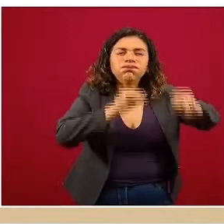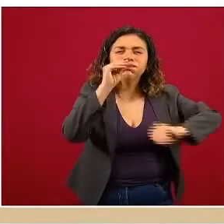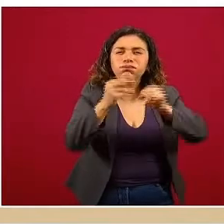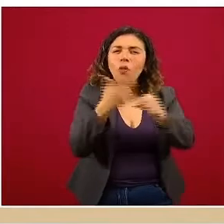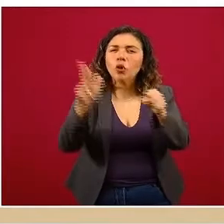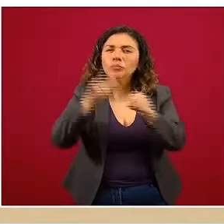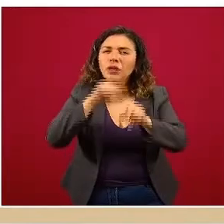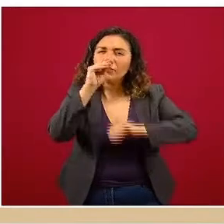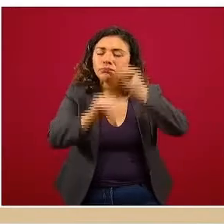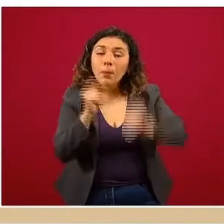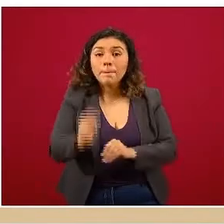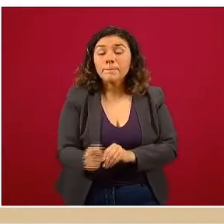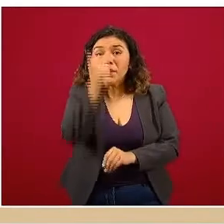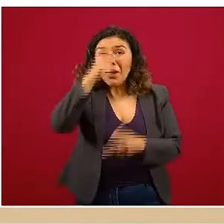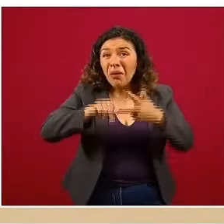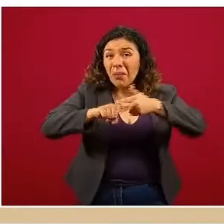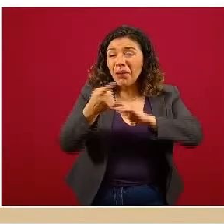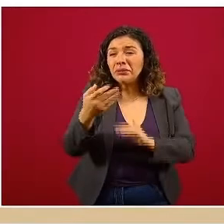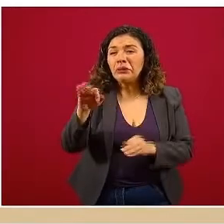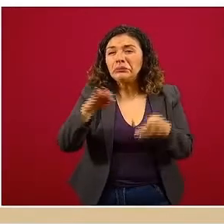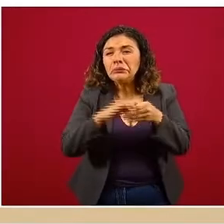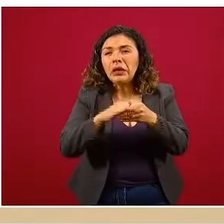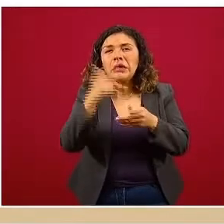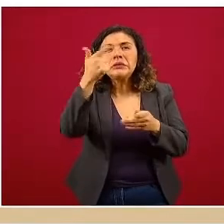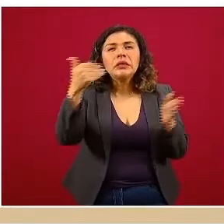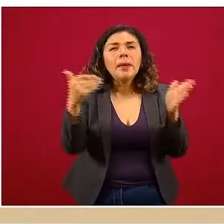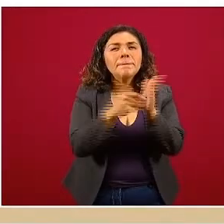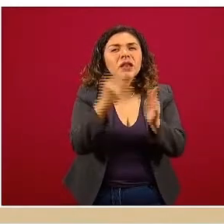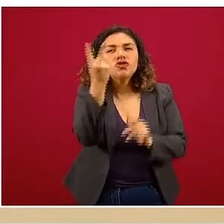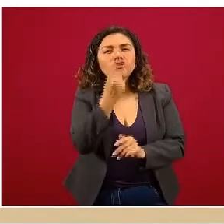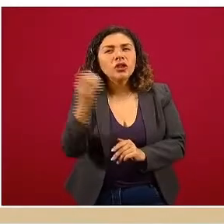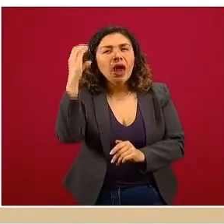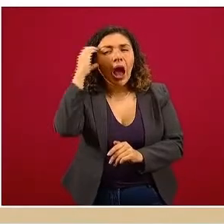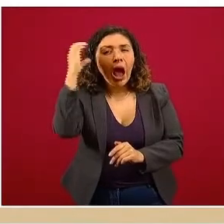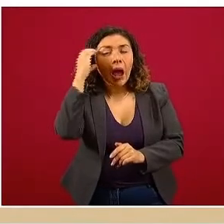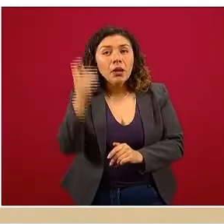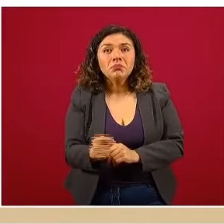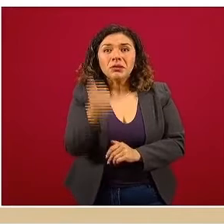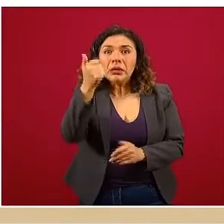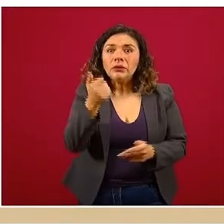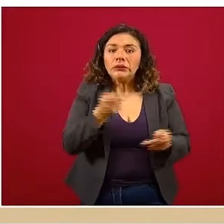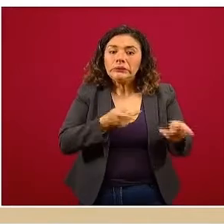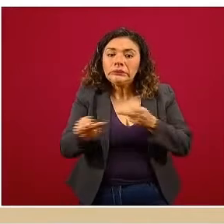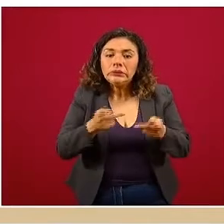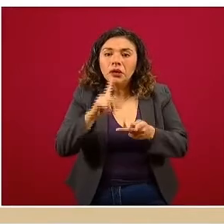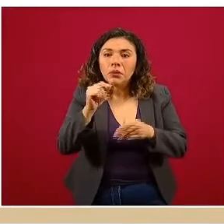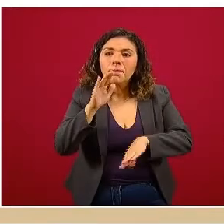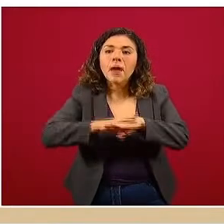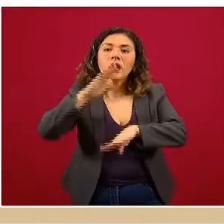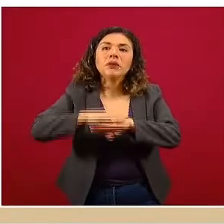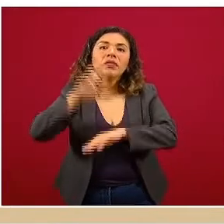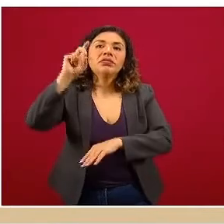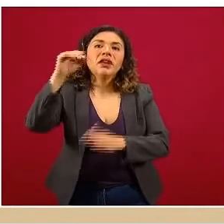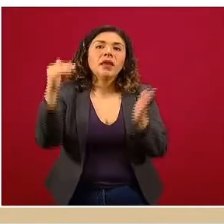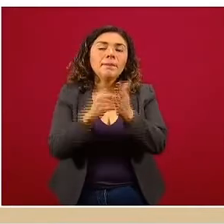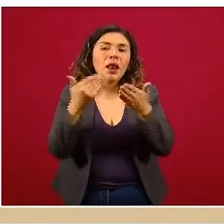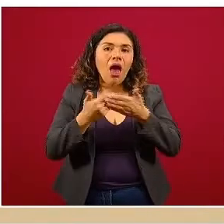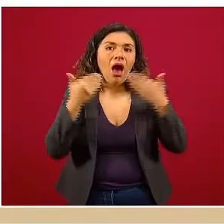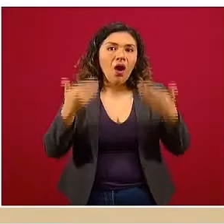Habíamos partido de cerca de 7.200 camas que estaban en disposición y